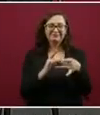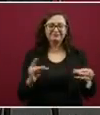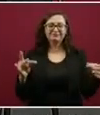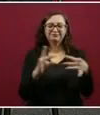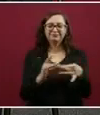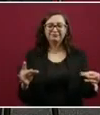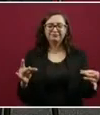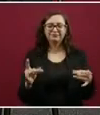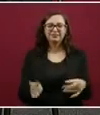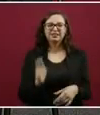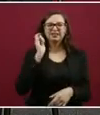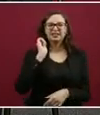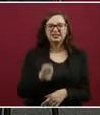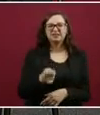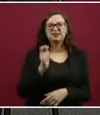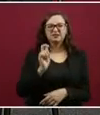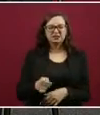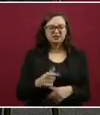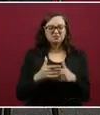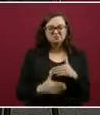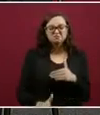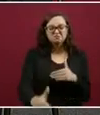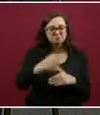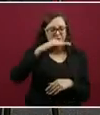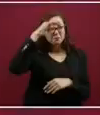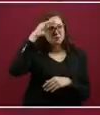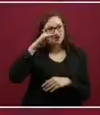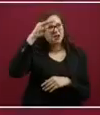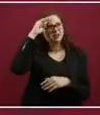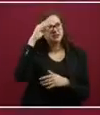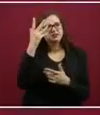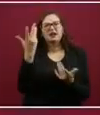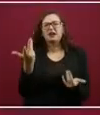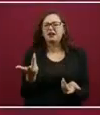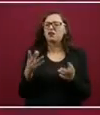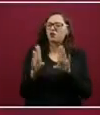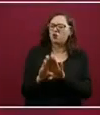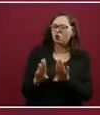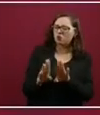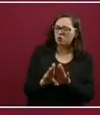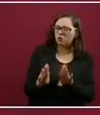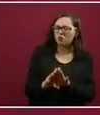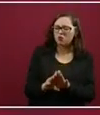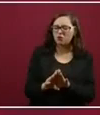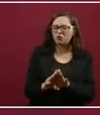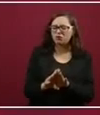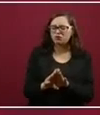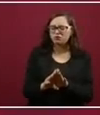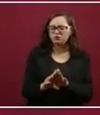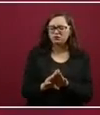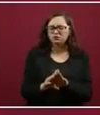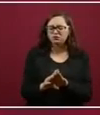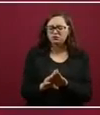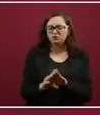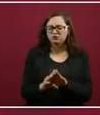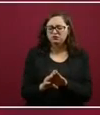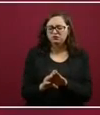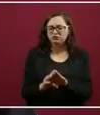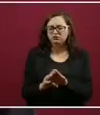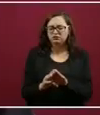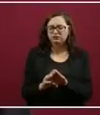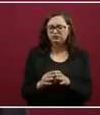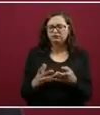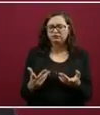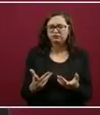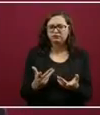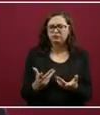dé a conocer qué está pensando, cómo va a conducir, a dirigir